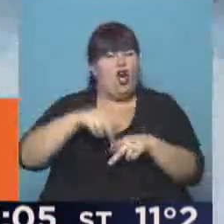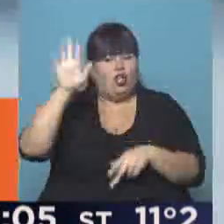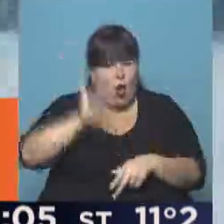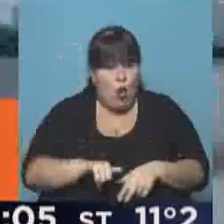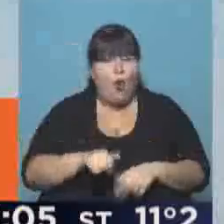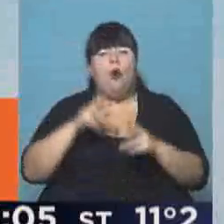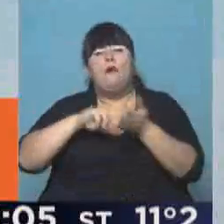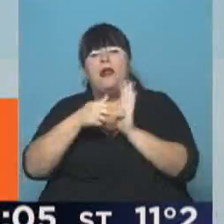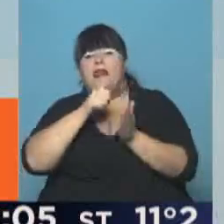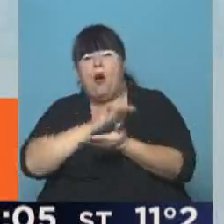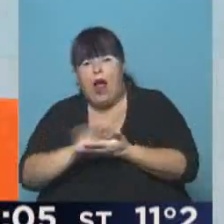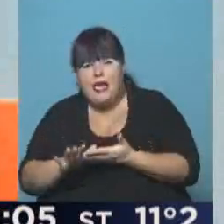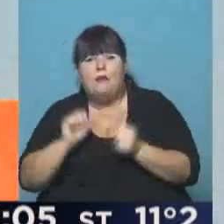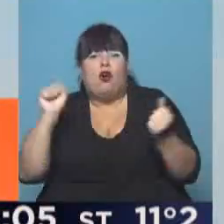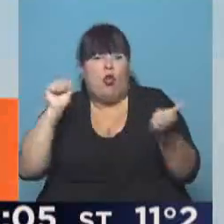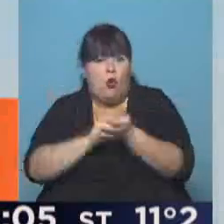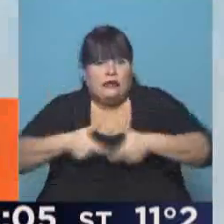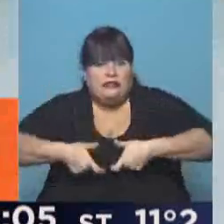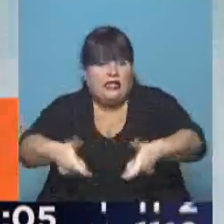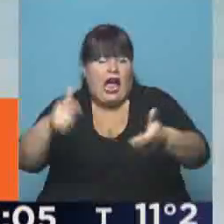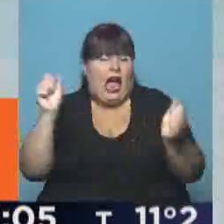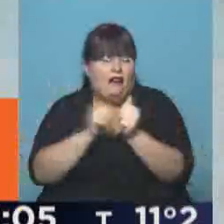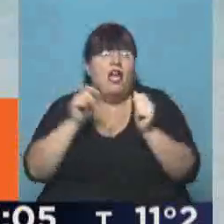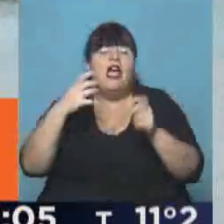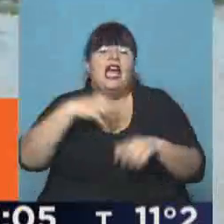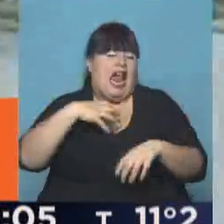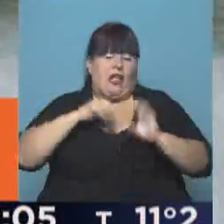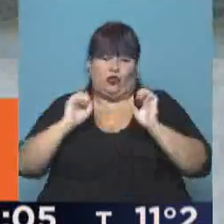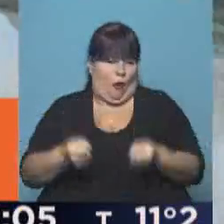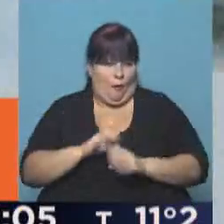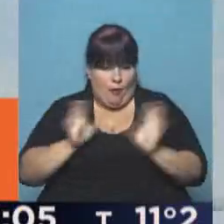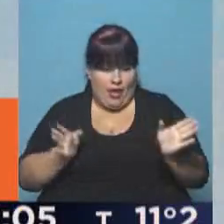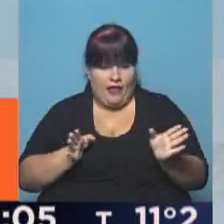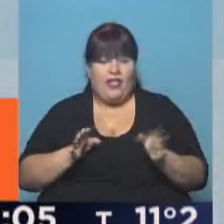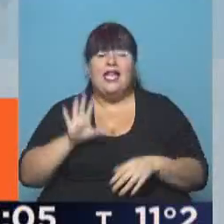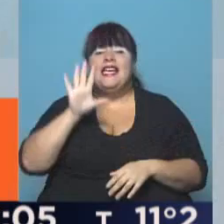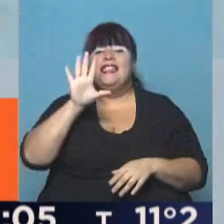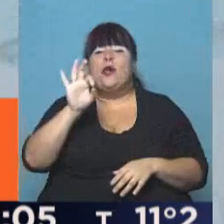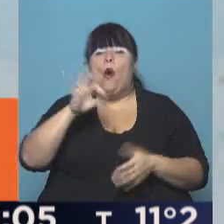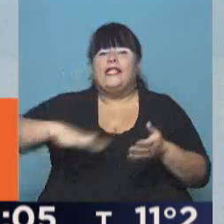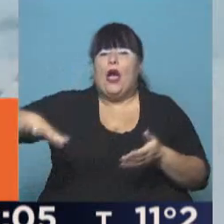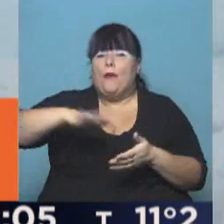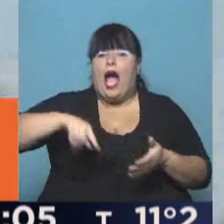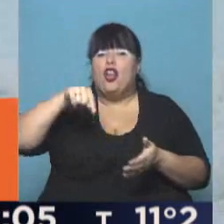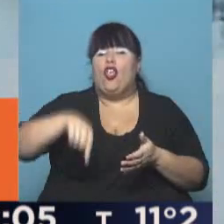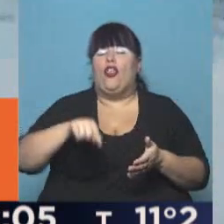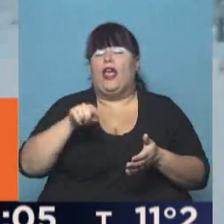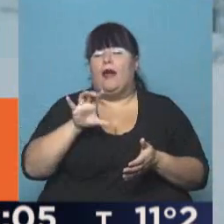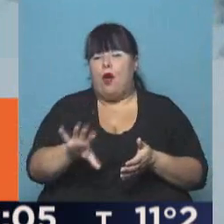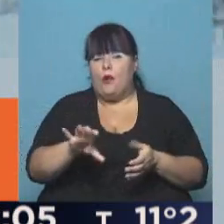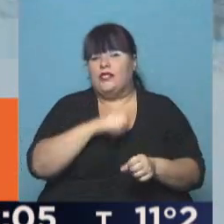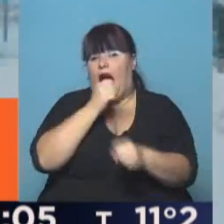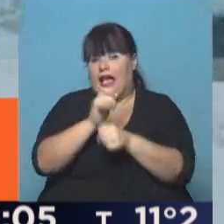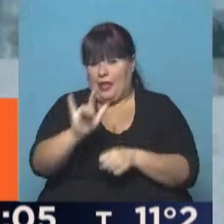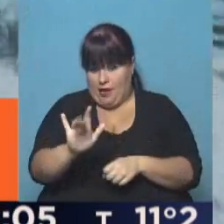eléctricos y problemas con el agua potable por congelamiento de las redes y las clases se suspendieron en 50 localidades de la provincia hasta